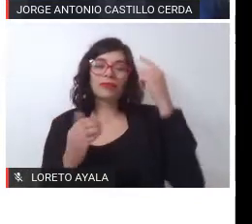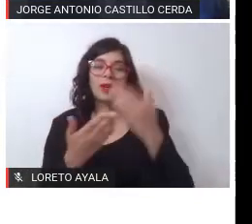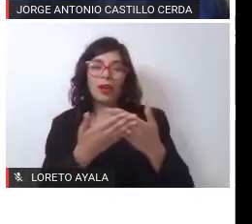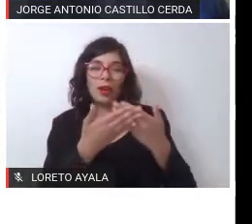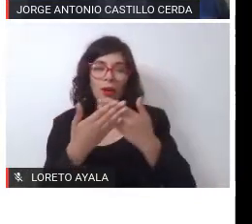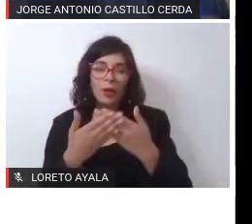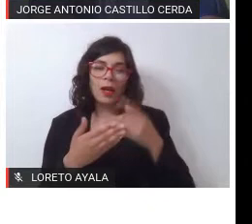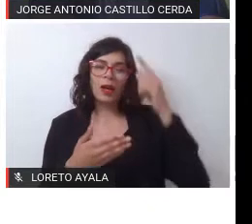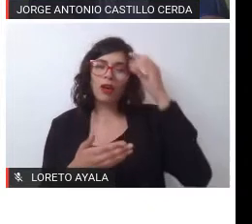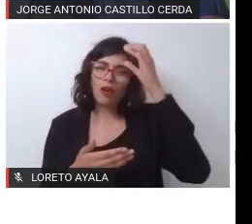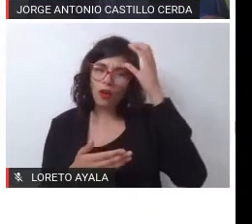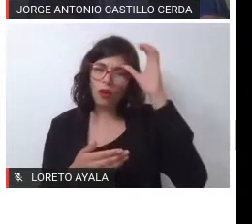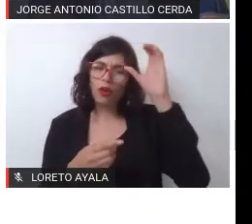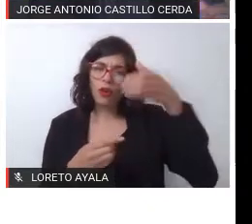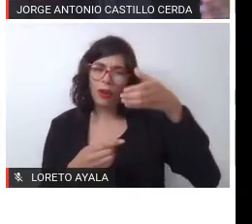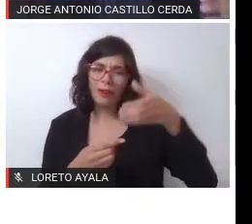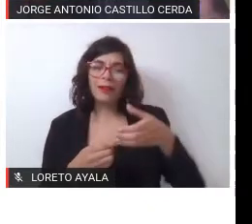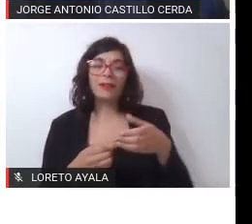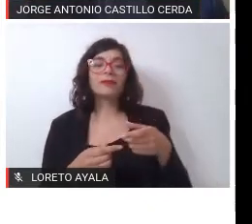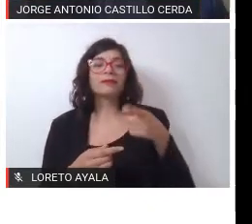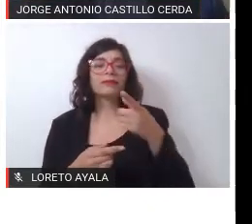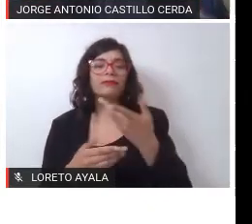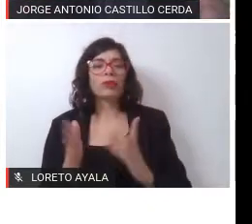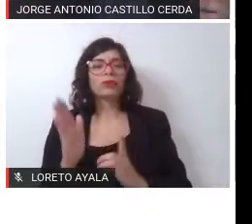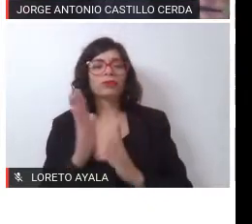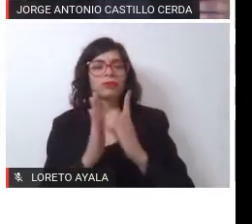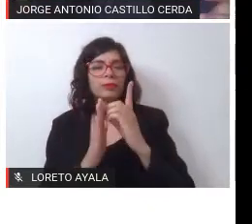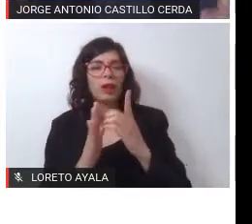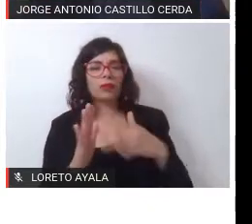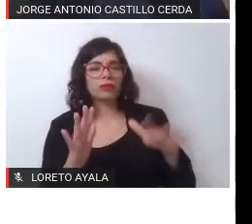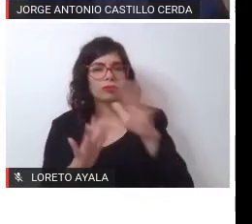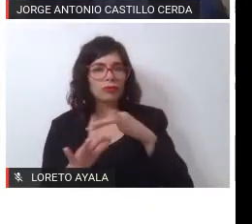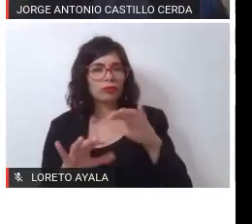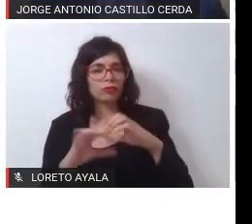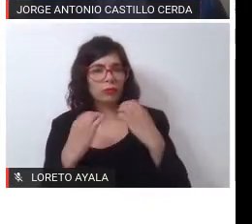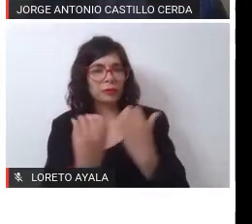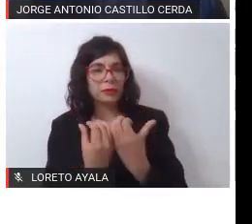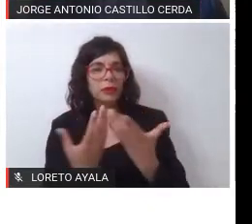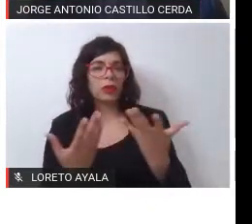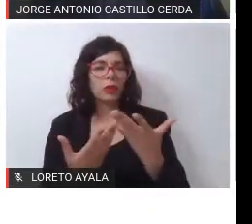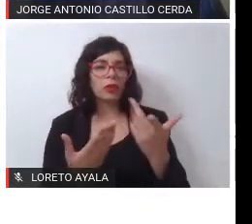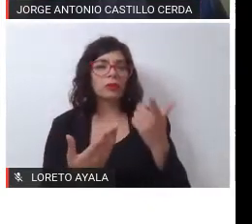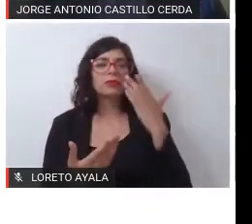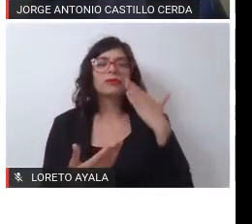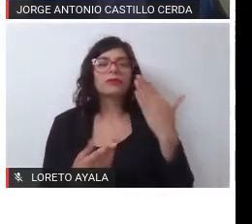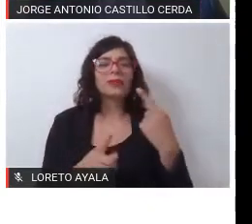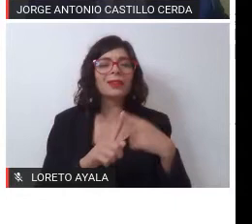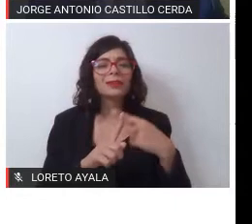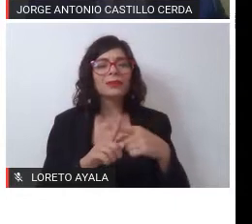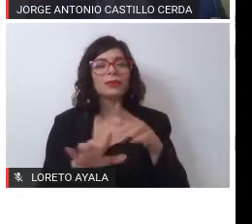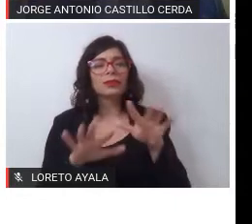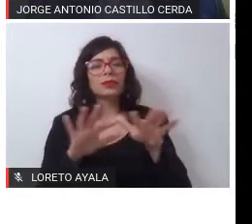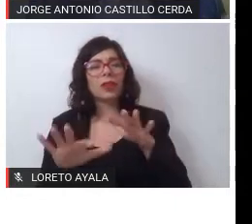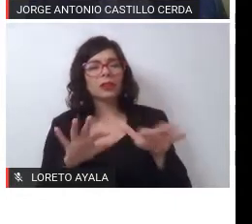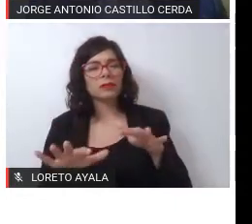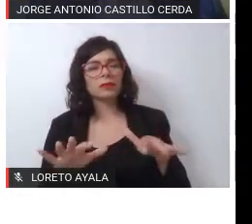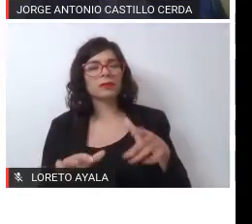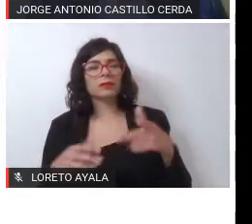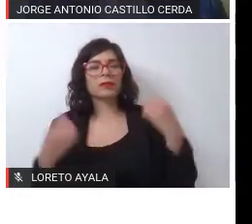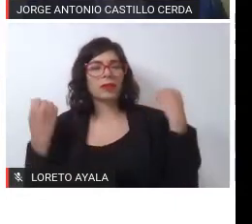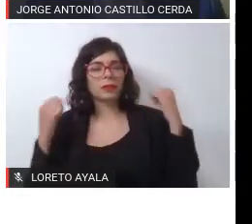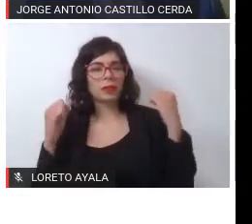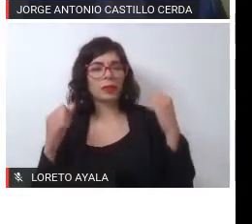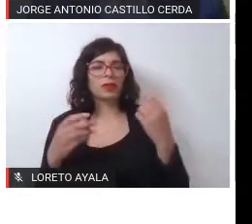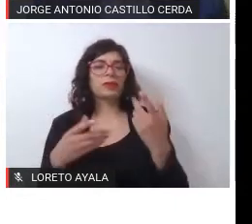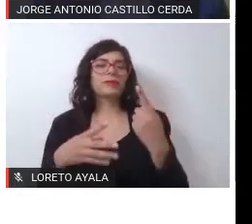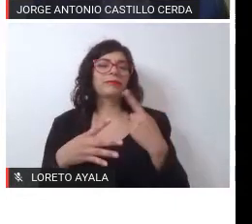cómo la utilización de los espacios, los beneficios inmediatos de la actividad física, qué pasa con el resto de la